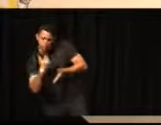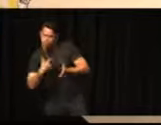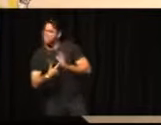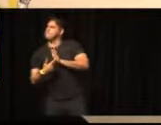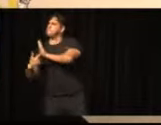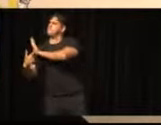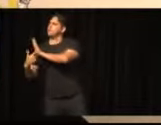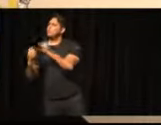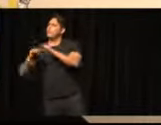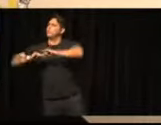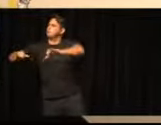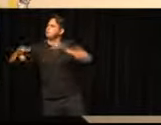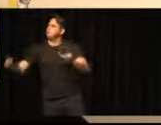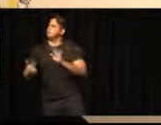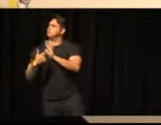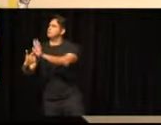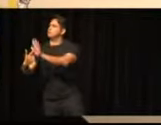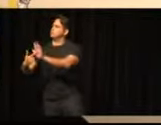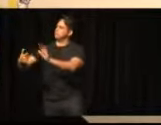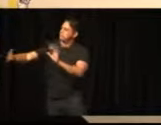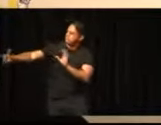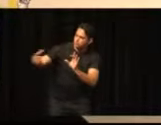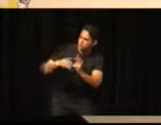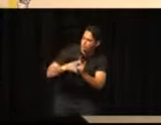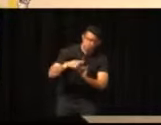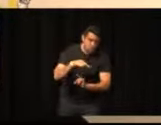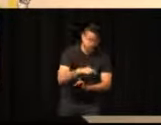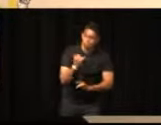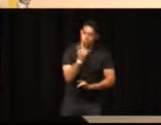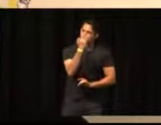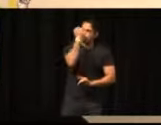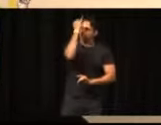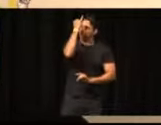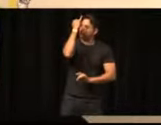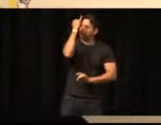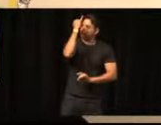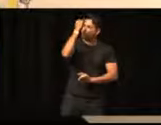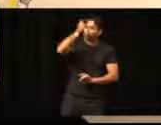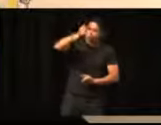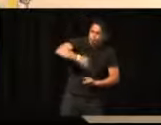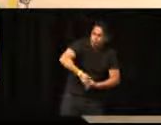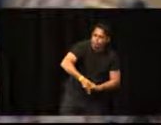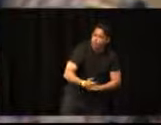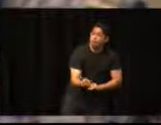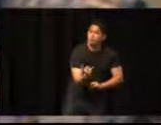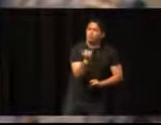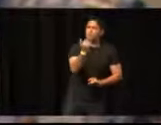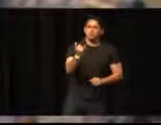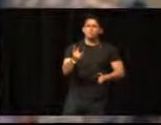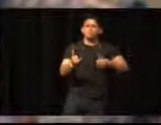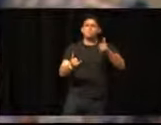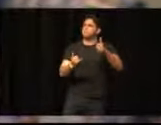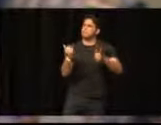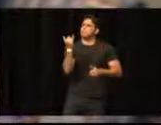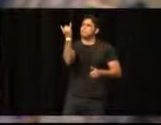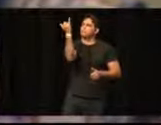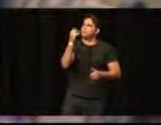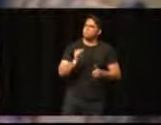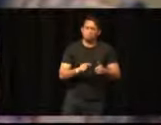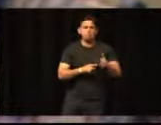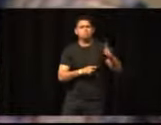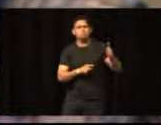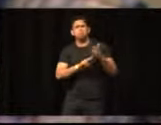como inversionista, una relación de cuantificar un buen resultado. ¿Qué sería un buen